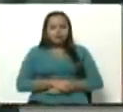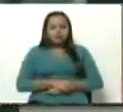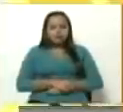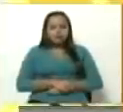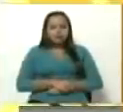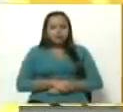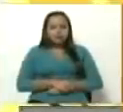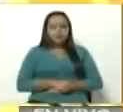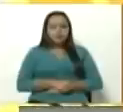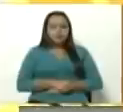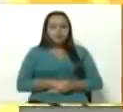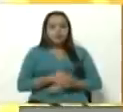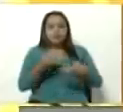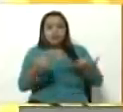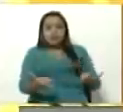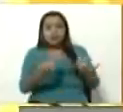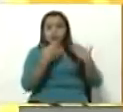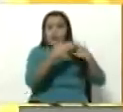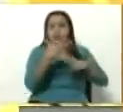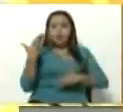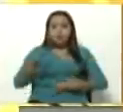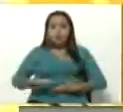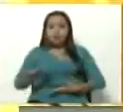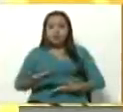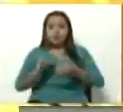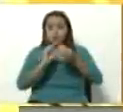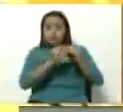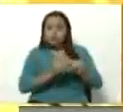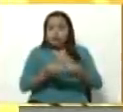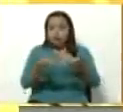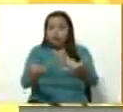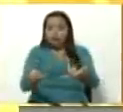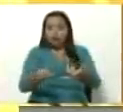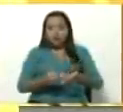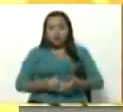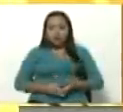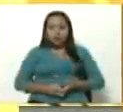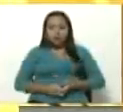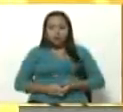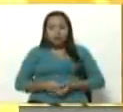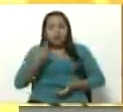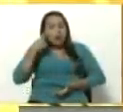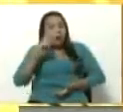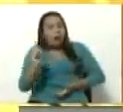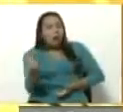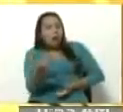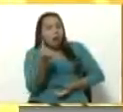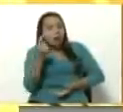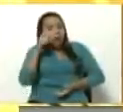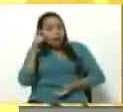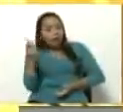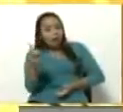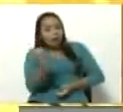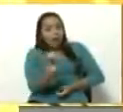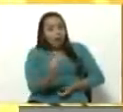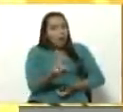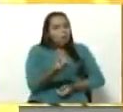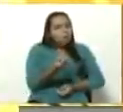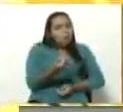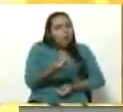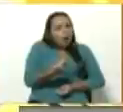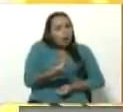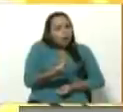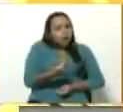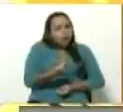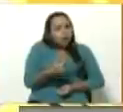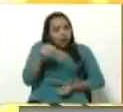Hemos alcanzado un nivel importante hasta ahora. Cuidado si es el único estado o uno de los pocos estados que